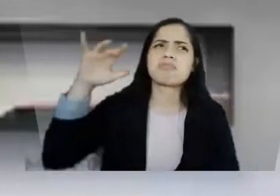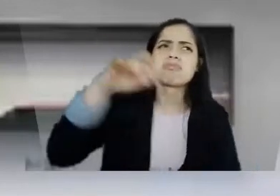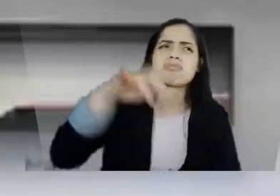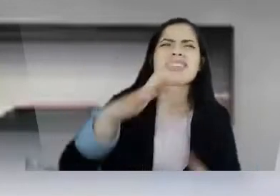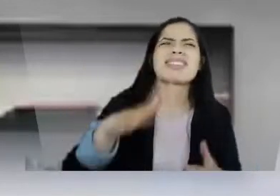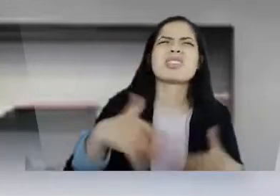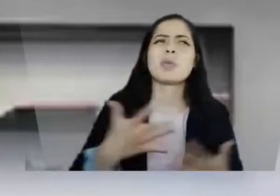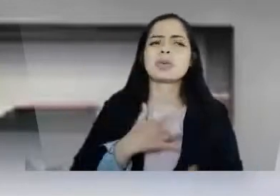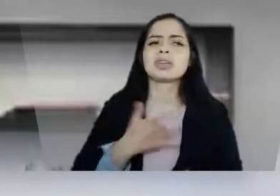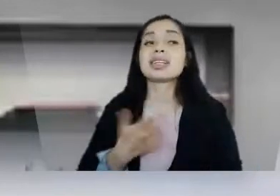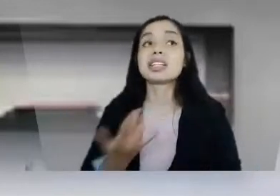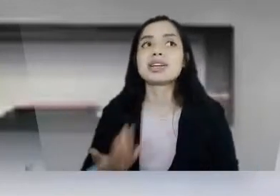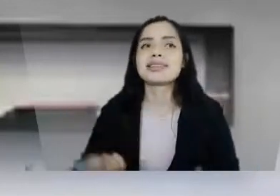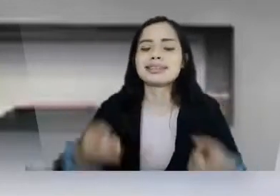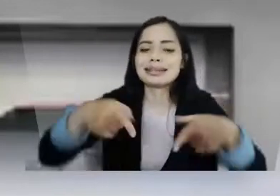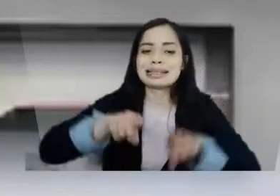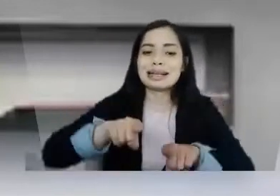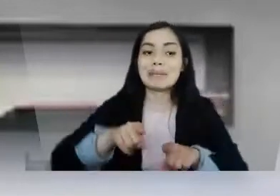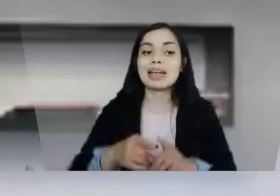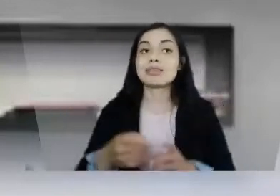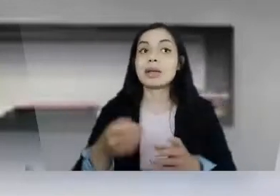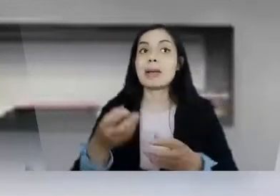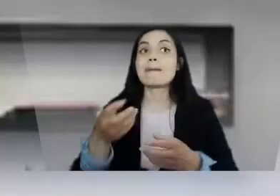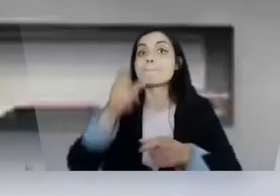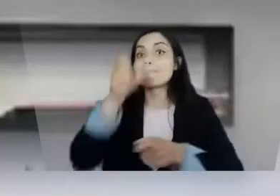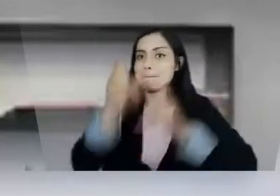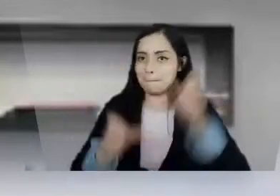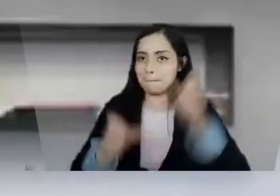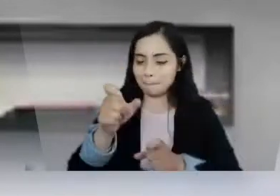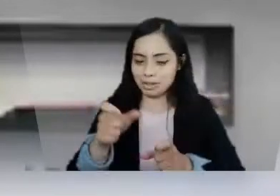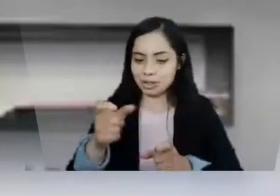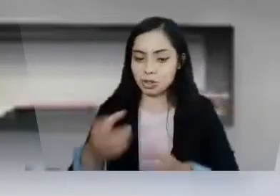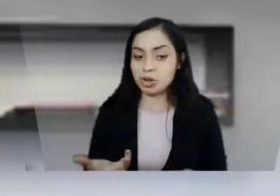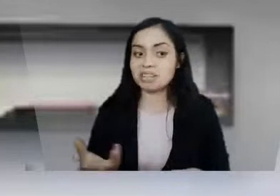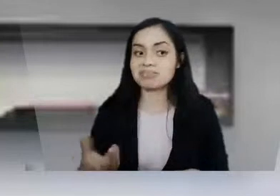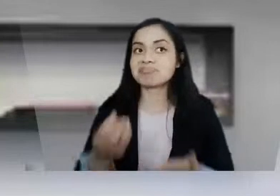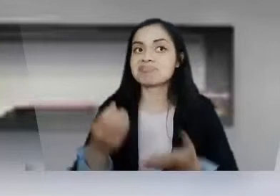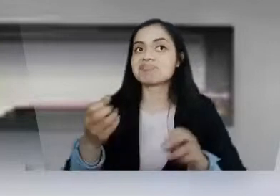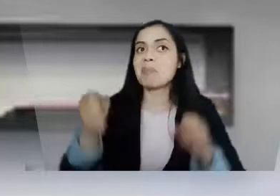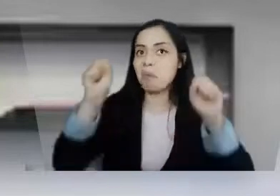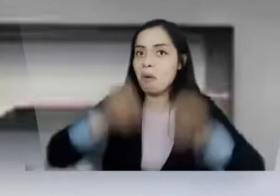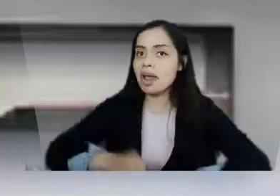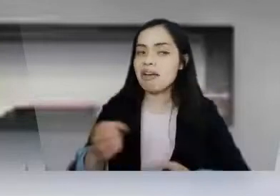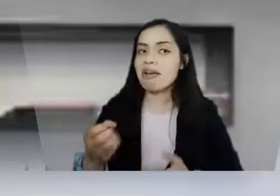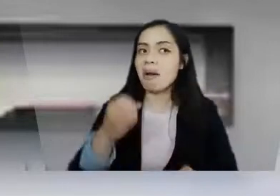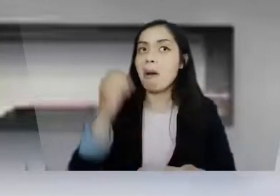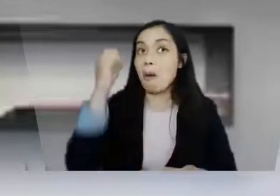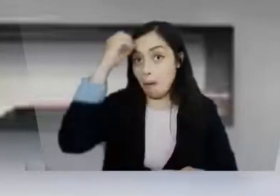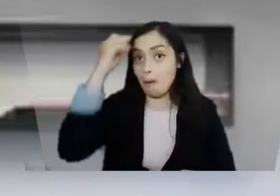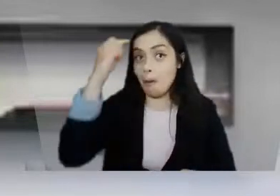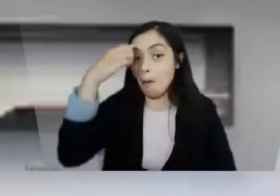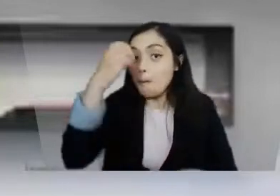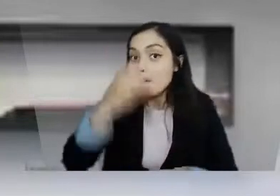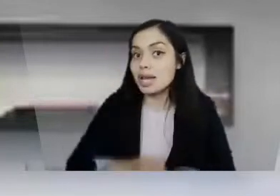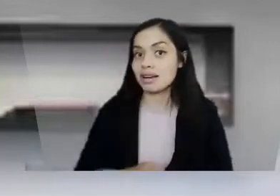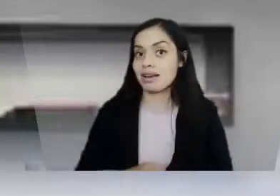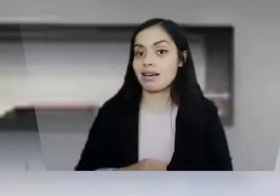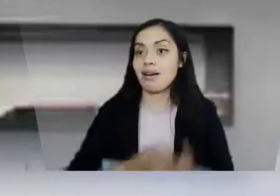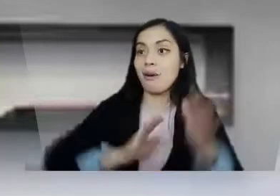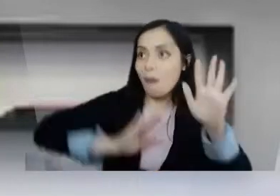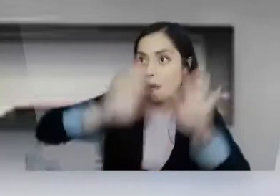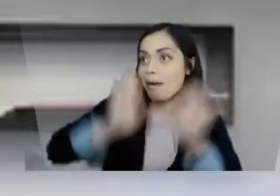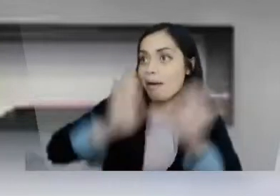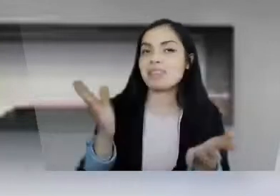a través del chat, donde podrán dejar sus preguntas e inquietudes, también sus comentarios, y al final responderemos algunas de ellas,